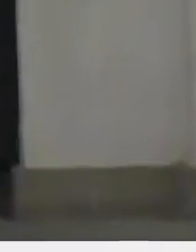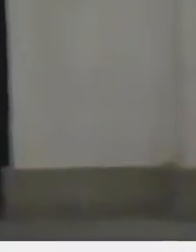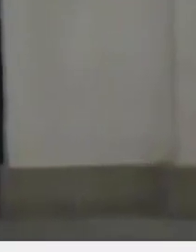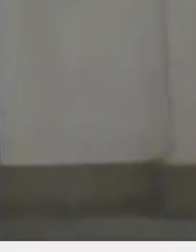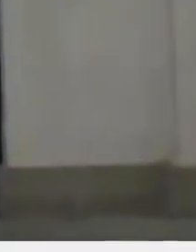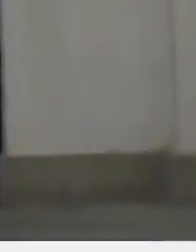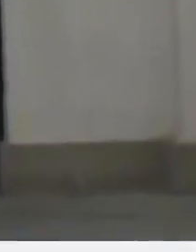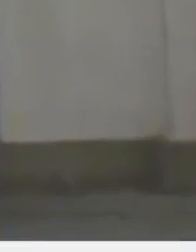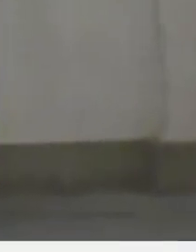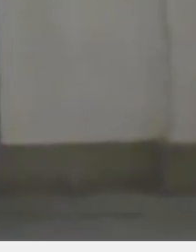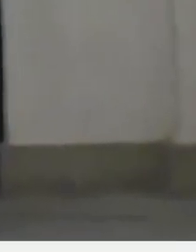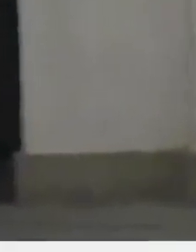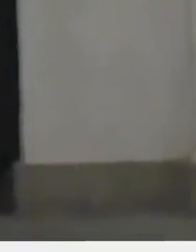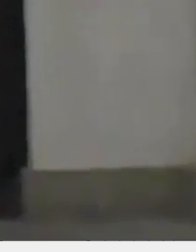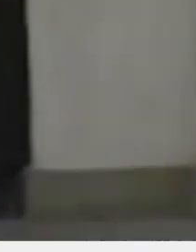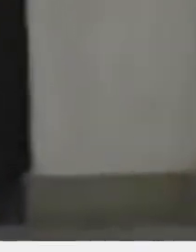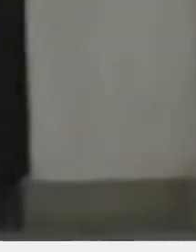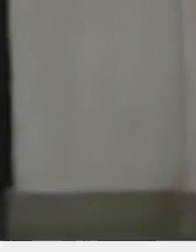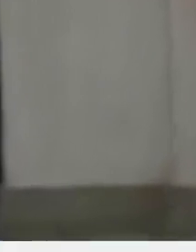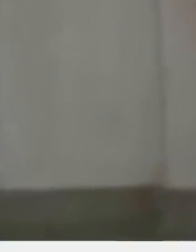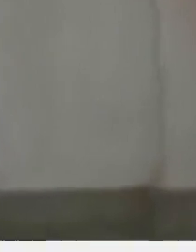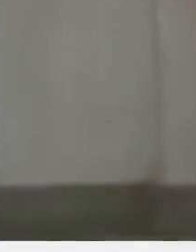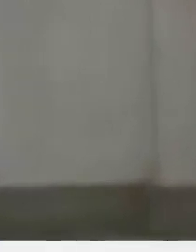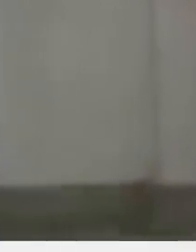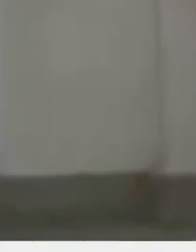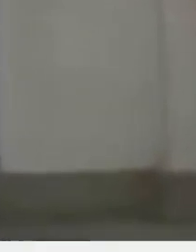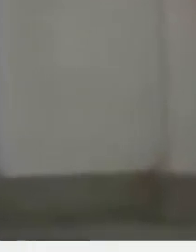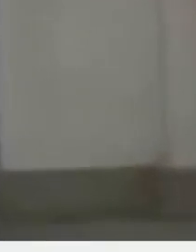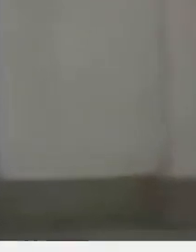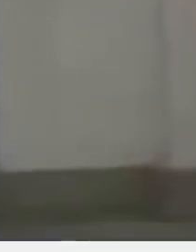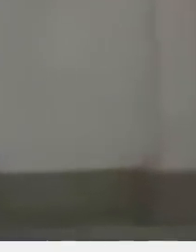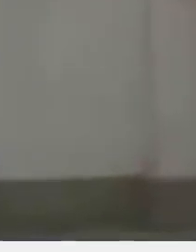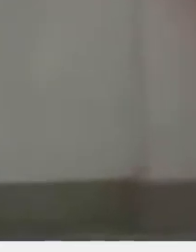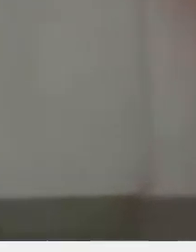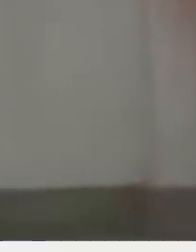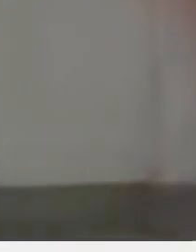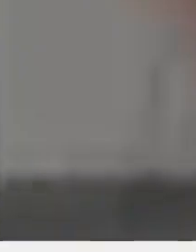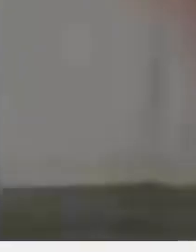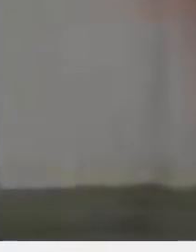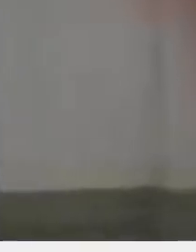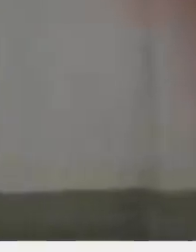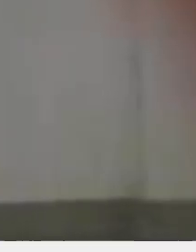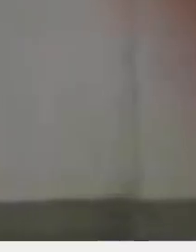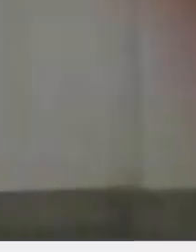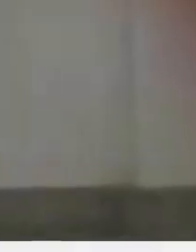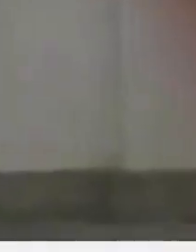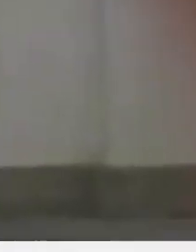Y vamos inmediatamente al Palacio de la Moneda con Simón. Vamos contigo, que viene caminando el presidente de la República.